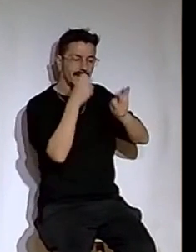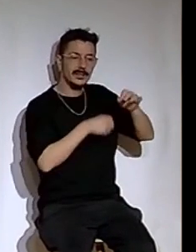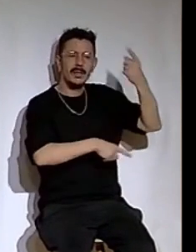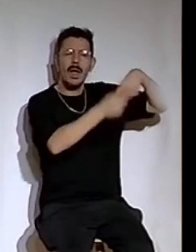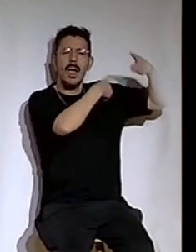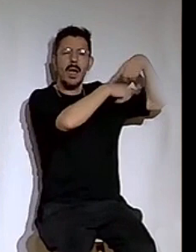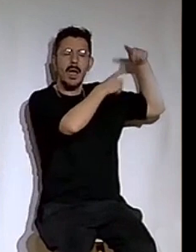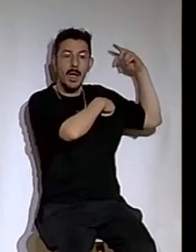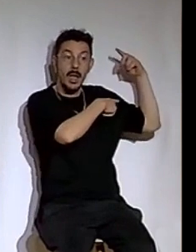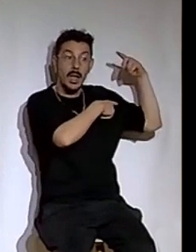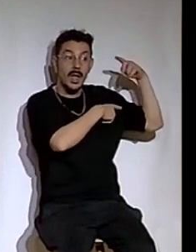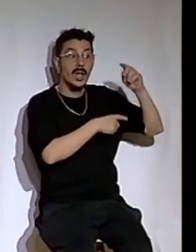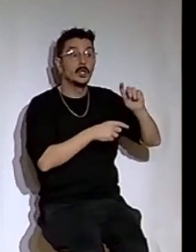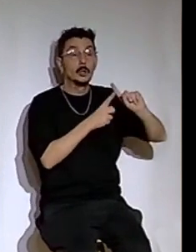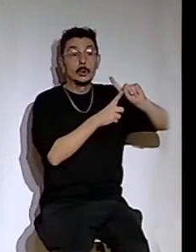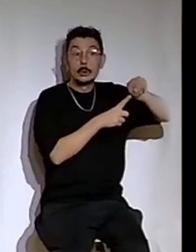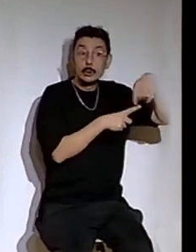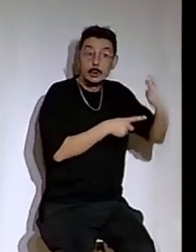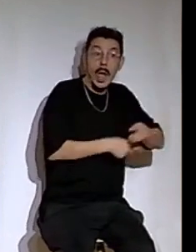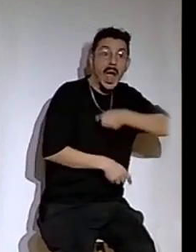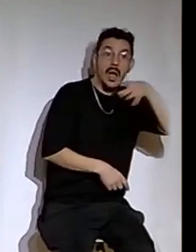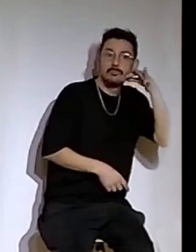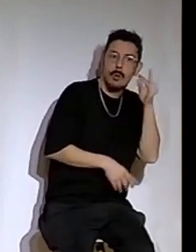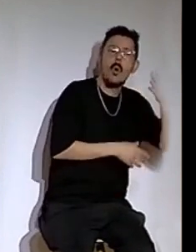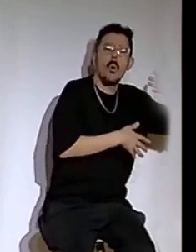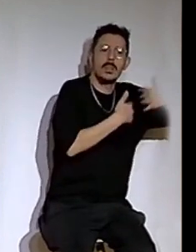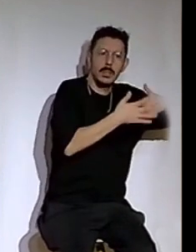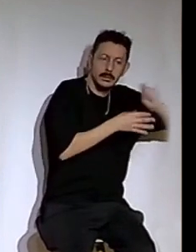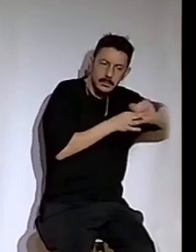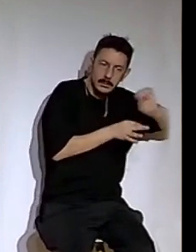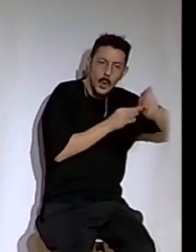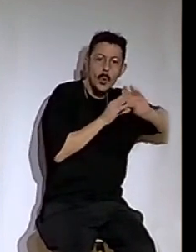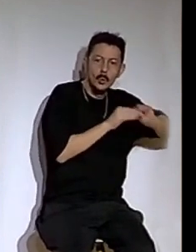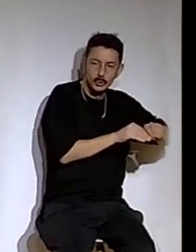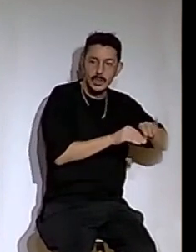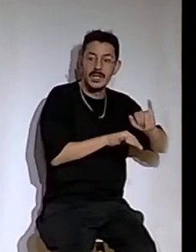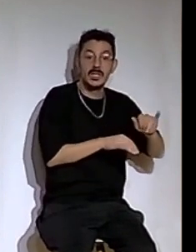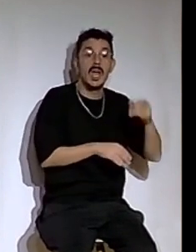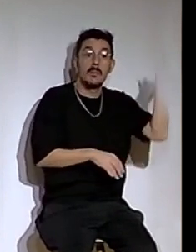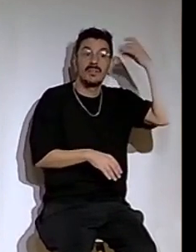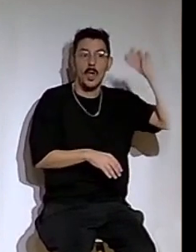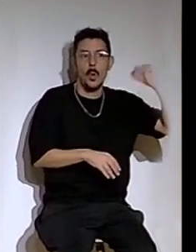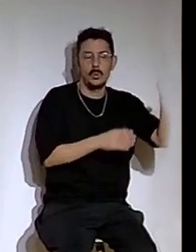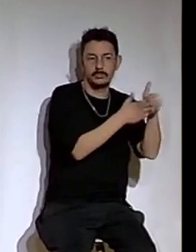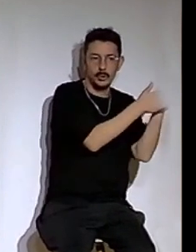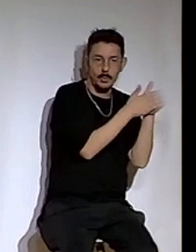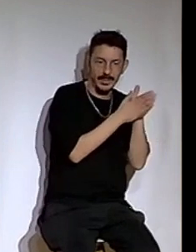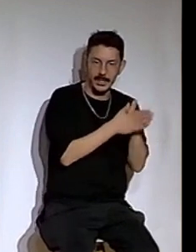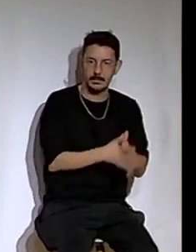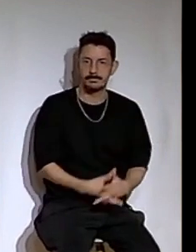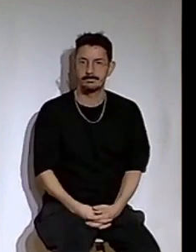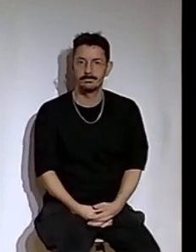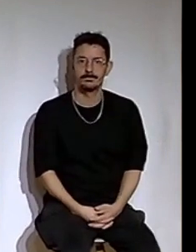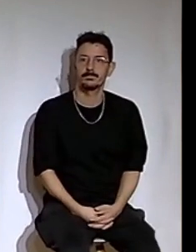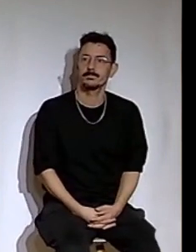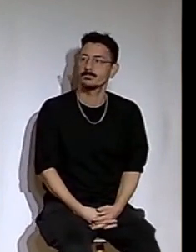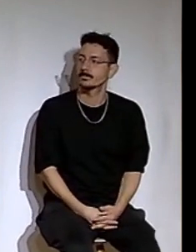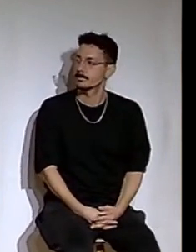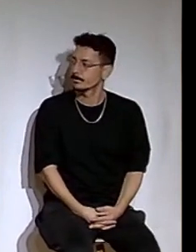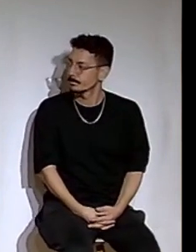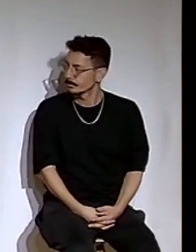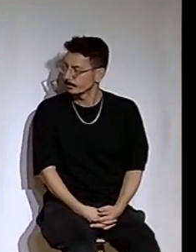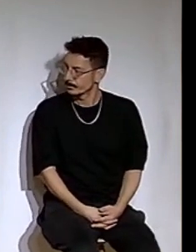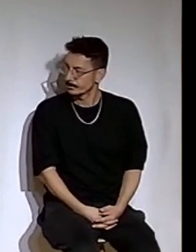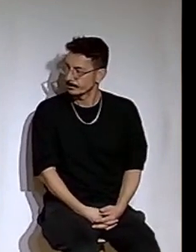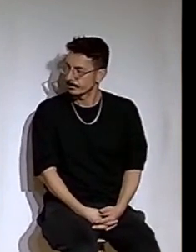si después te quieres acercar o sea como no contábamos contigo y vienes algo vale después cuando demos